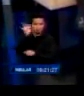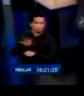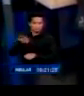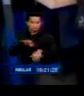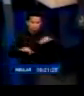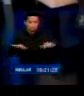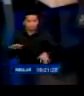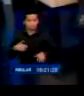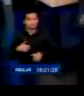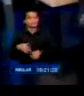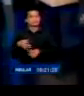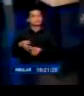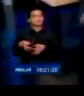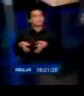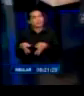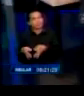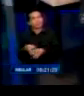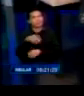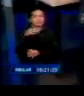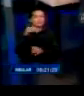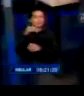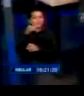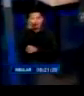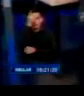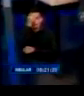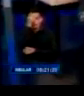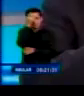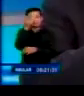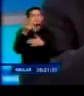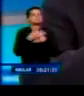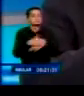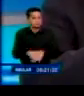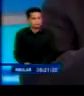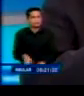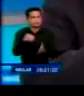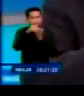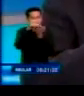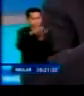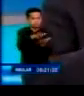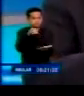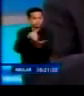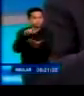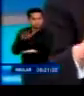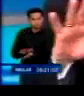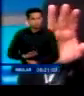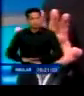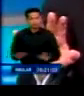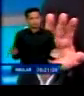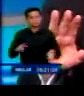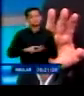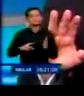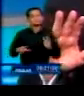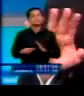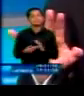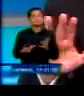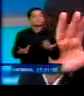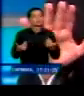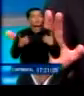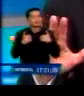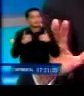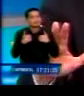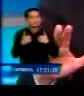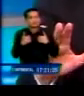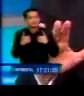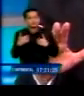3.64 de promedio de morosidad de la cartera significa que ya está registrado en los estados de pérdidas de ganancia, por tanto no tendría que tener